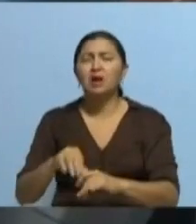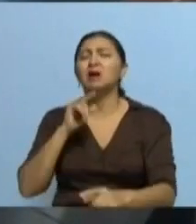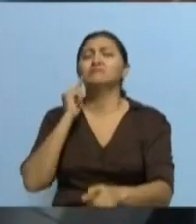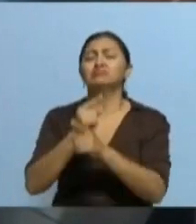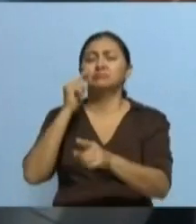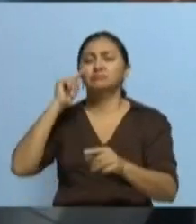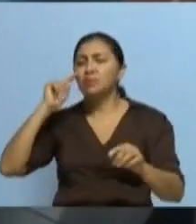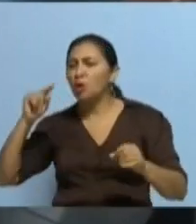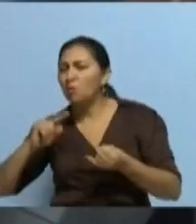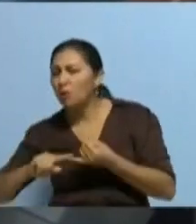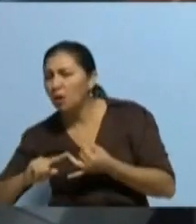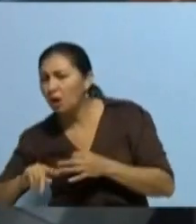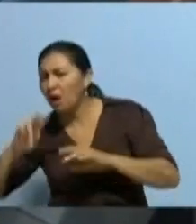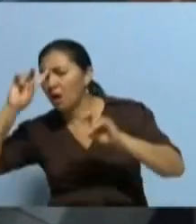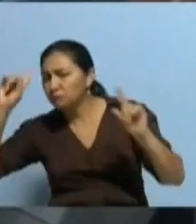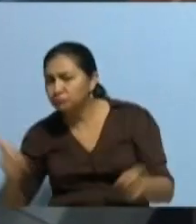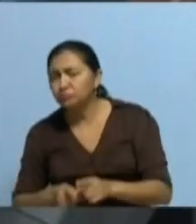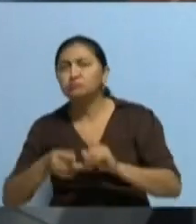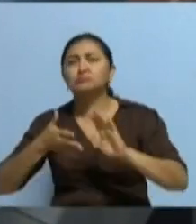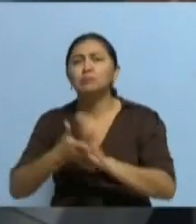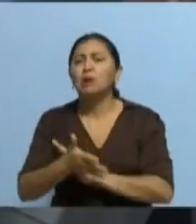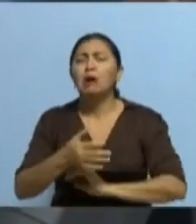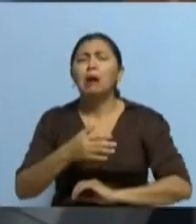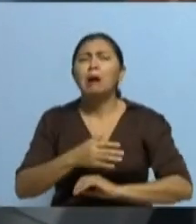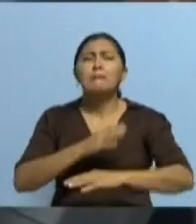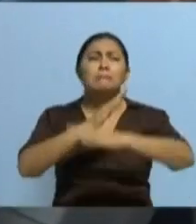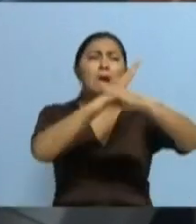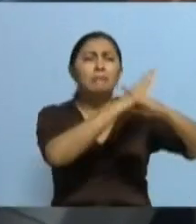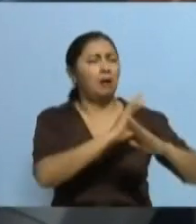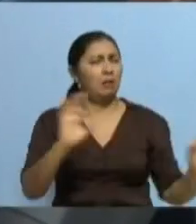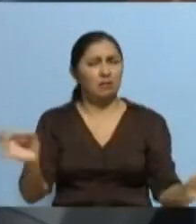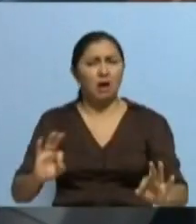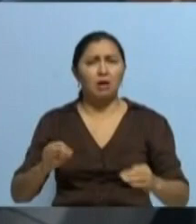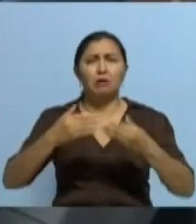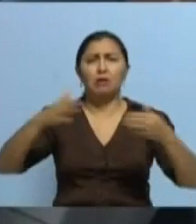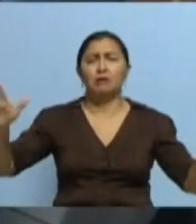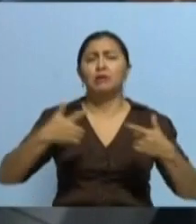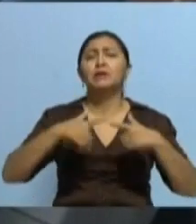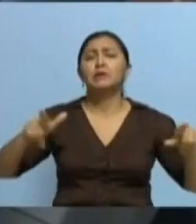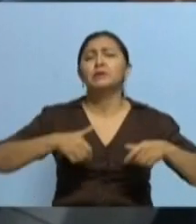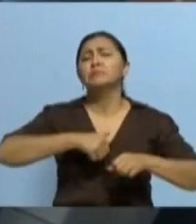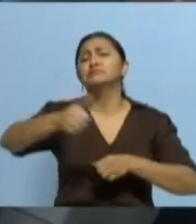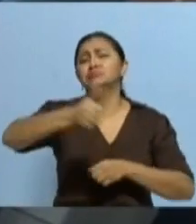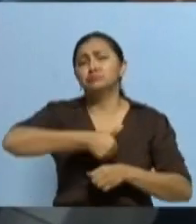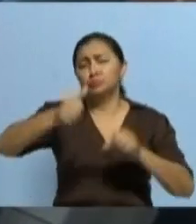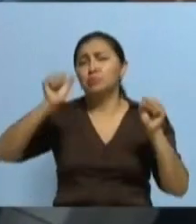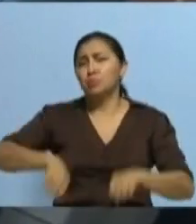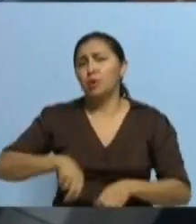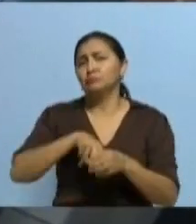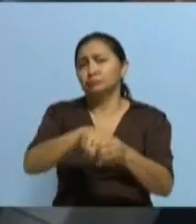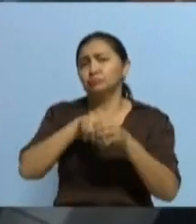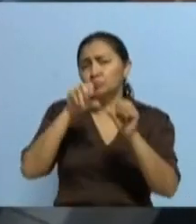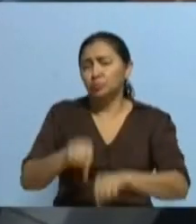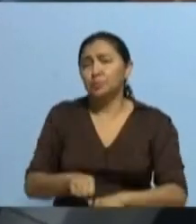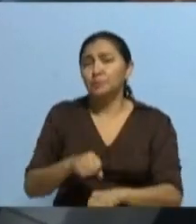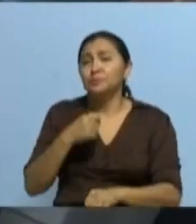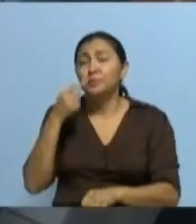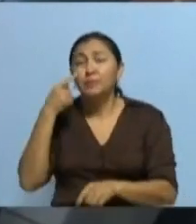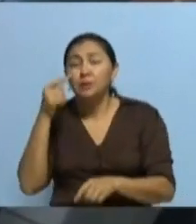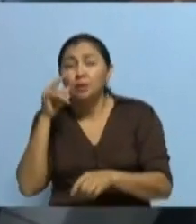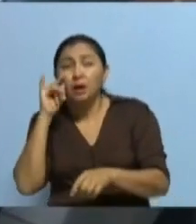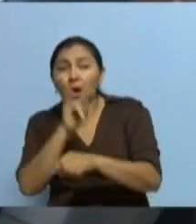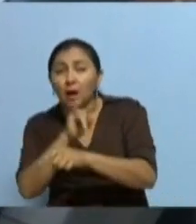va a aplicar ninguna clase de restricción en el territorio nacional. Se va a estar muy atento y en aquellos lugares que se vea necesario,